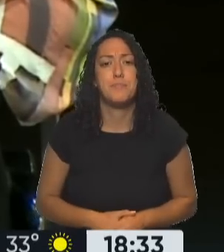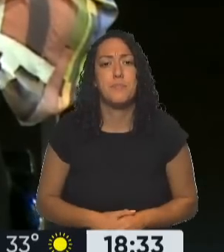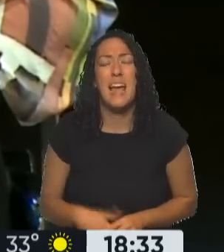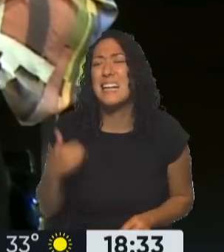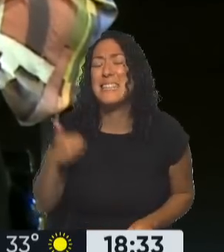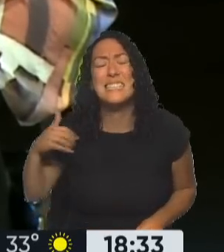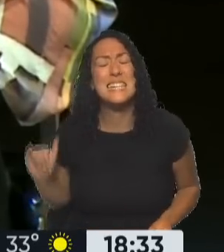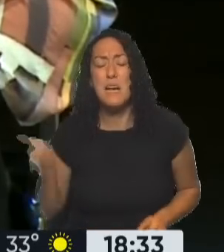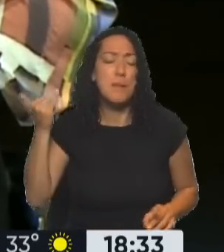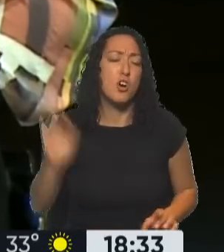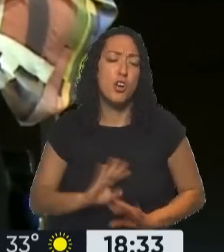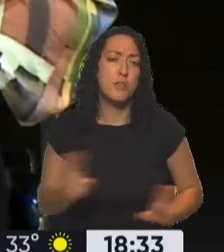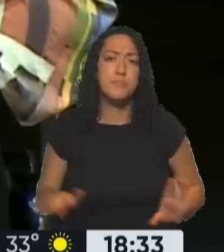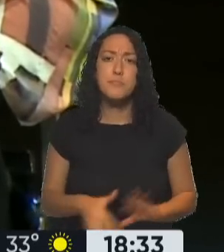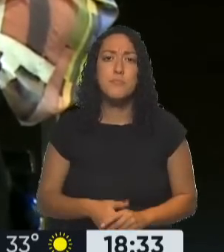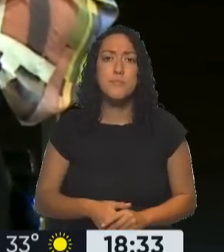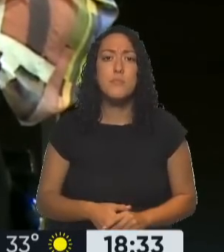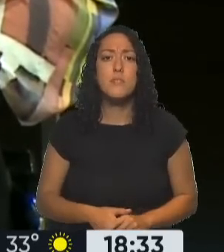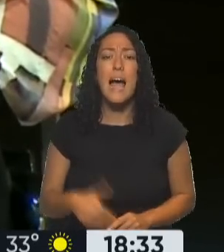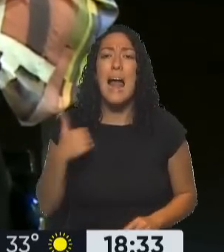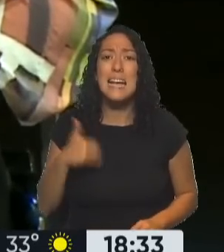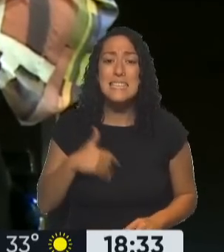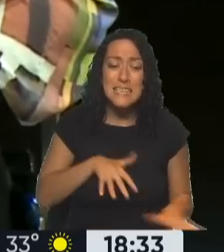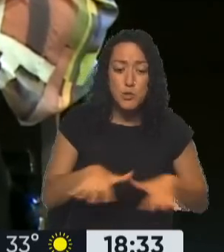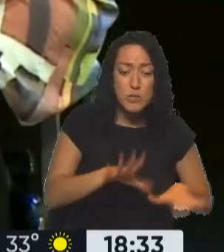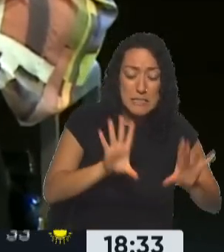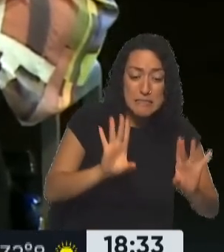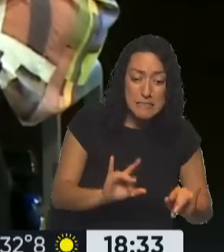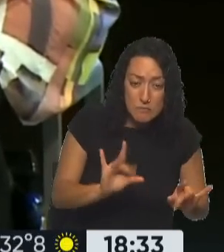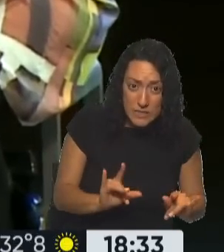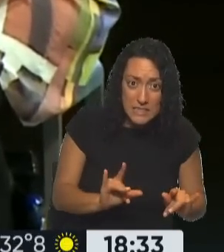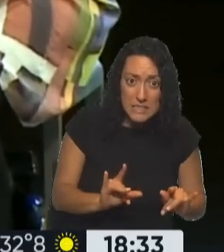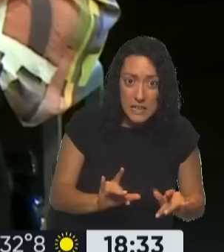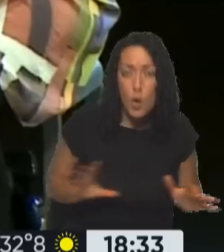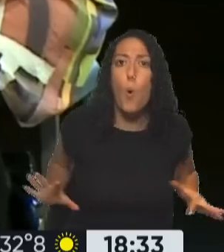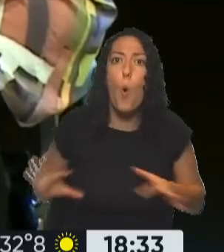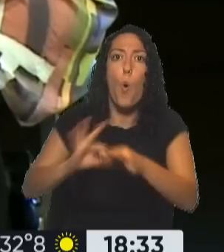Argentina. La Argentina que frente a la adversidad se une.